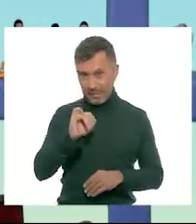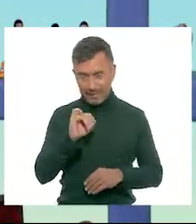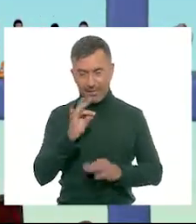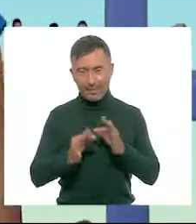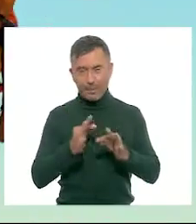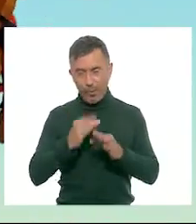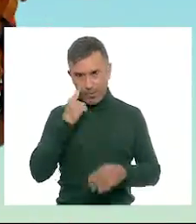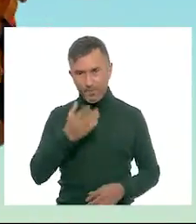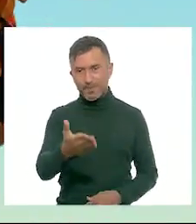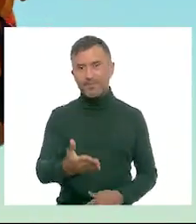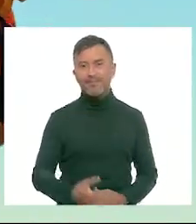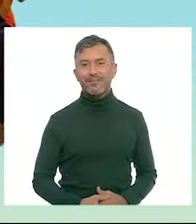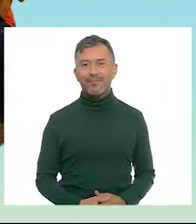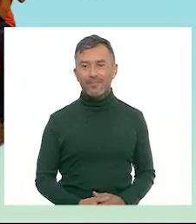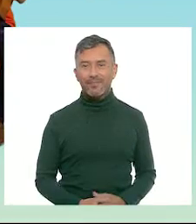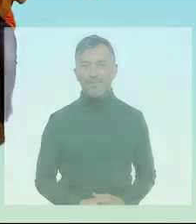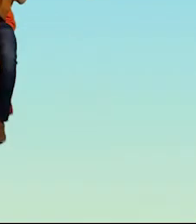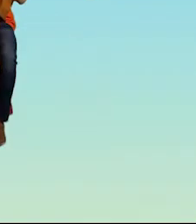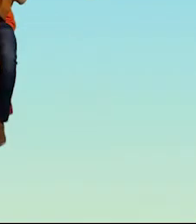adelante.